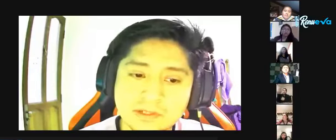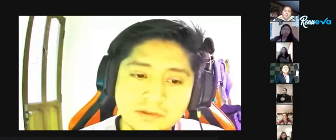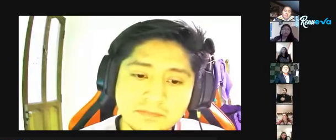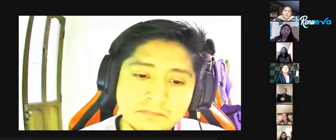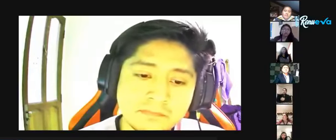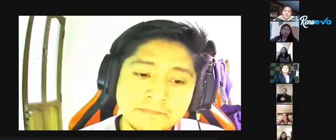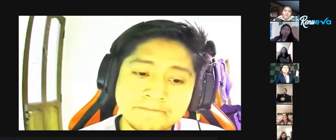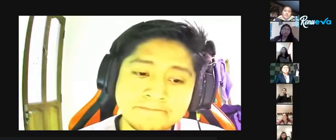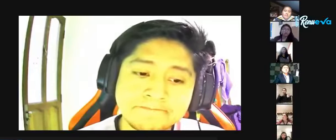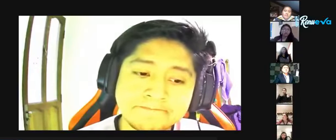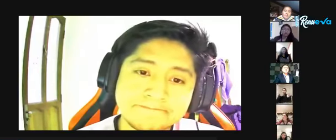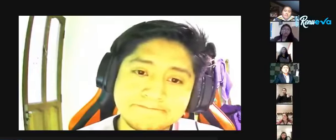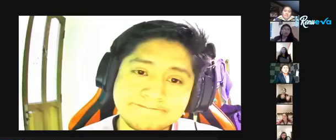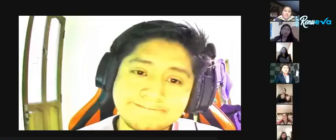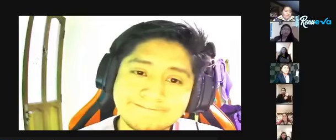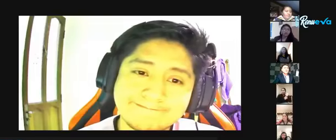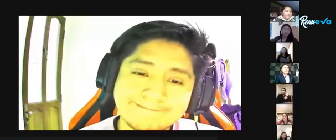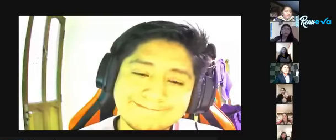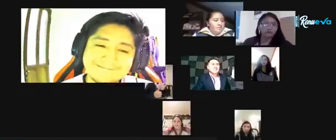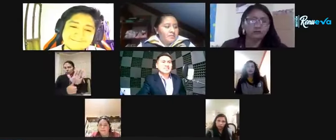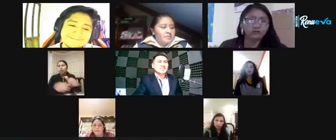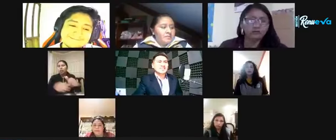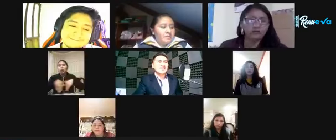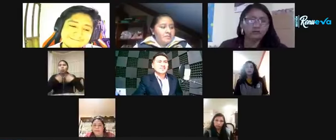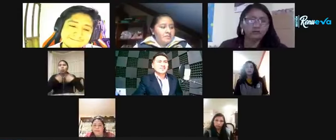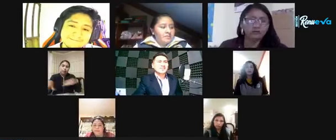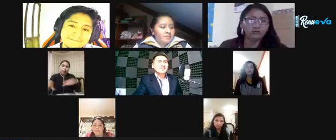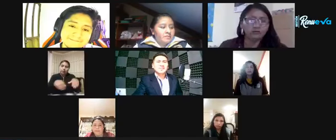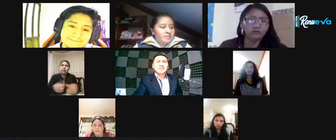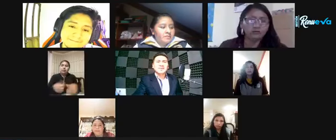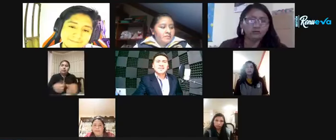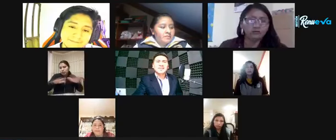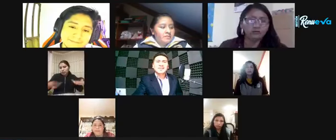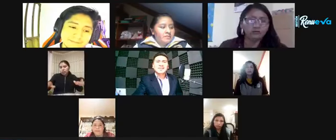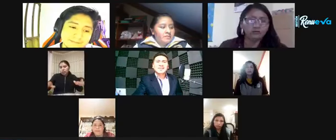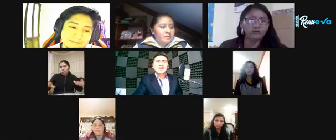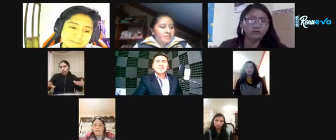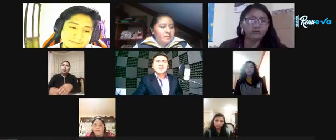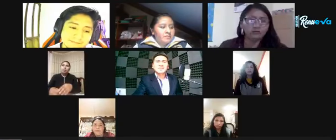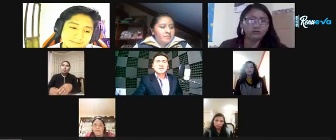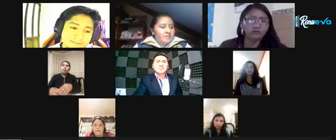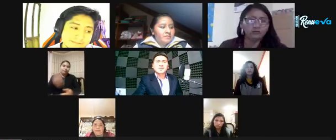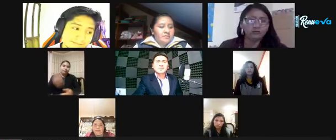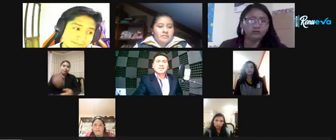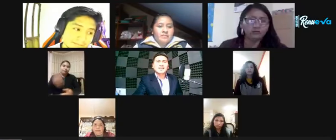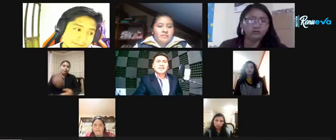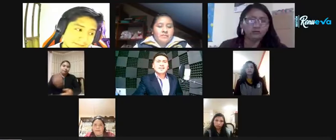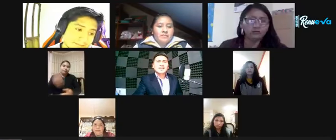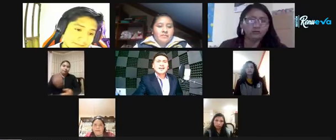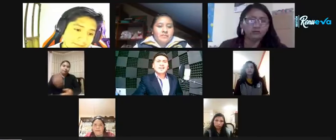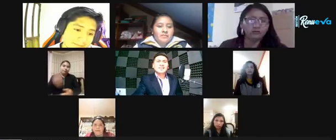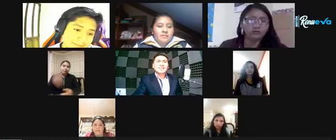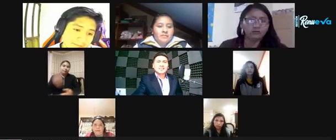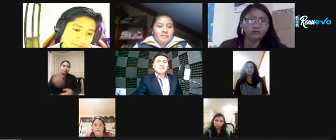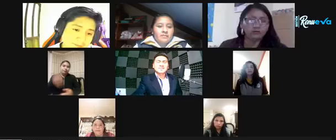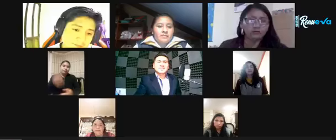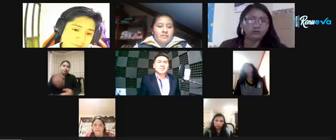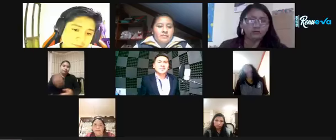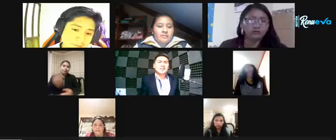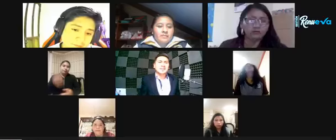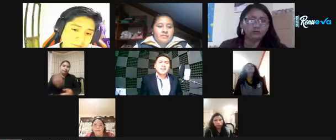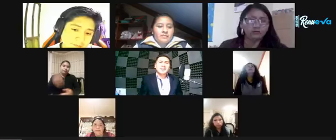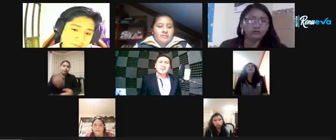esto. Ok, muchas gracias, licenciado. Muy amable. Tenemos otra pregunta. Alejandra Tapia nos